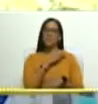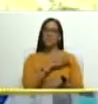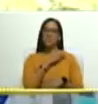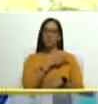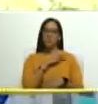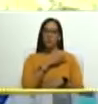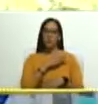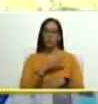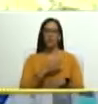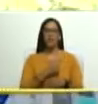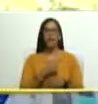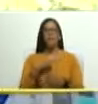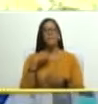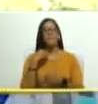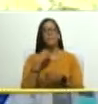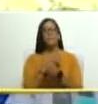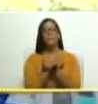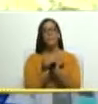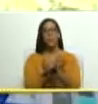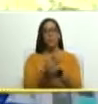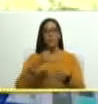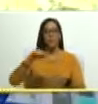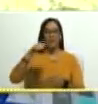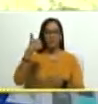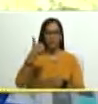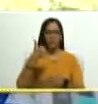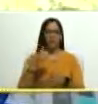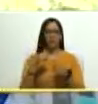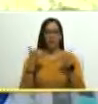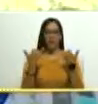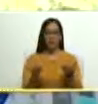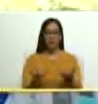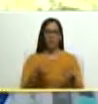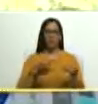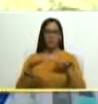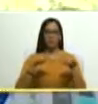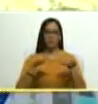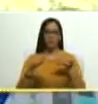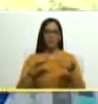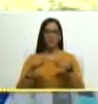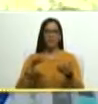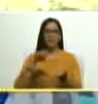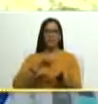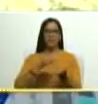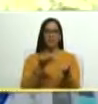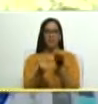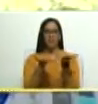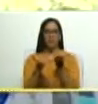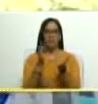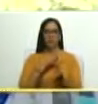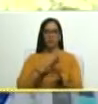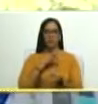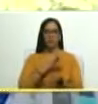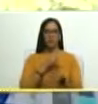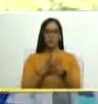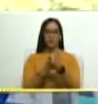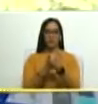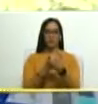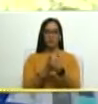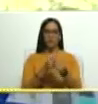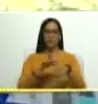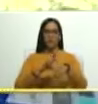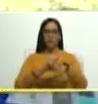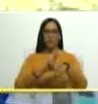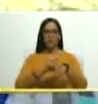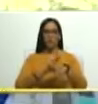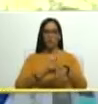Mayor. Se desempeña como coordinadora del Centro de Servicio Social Asistencial Dr.